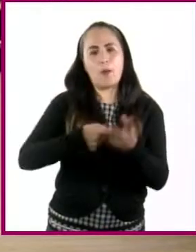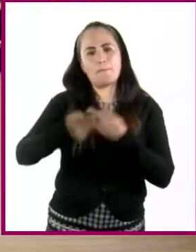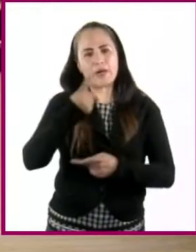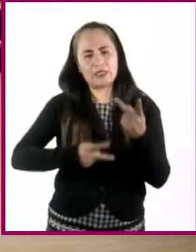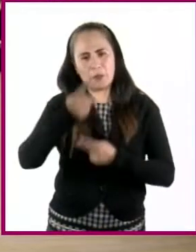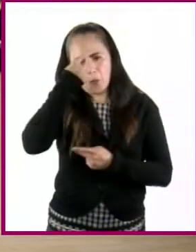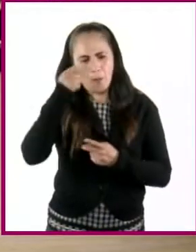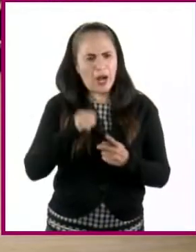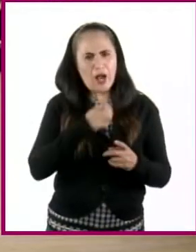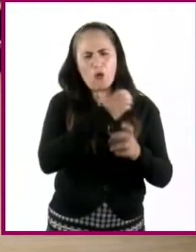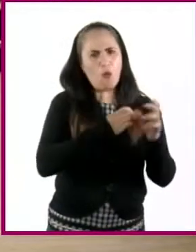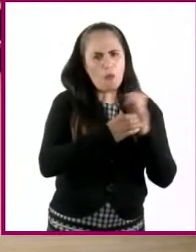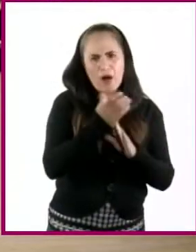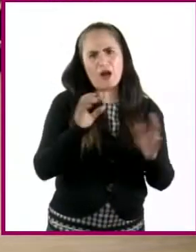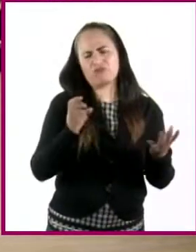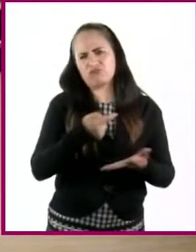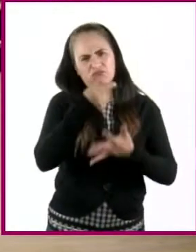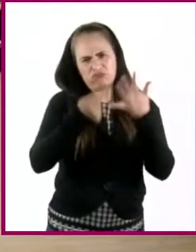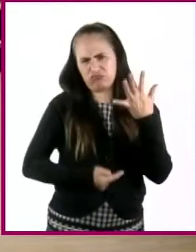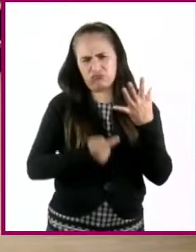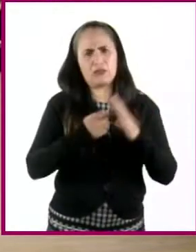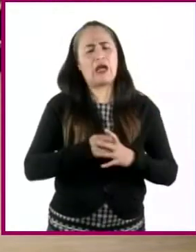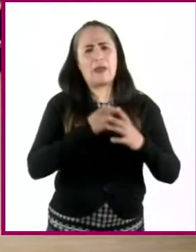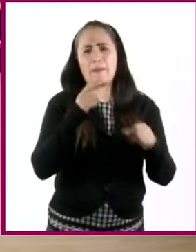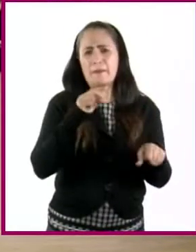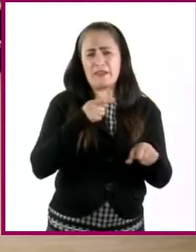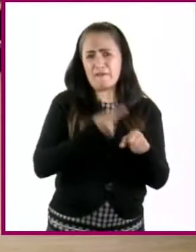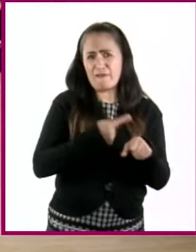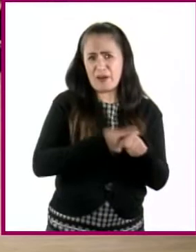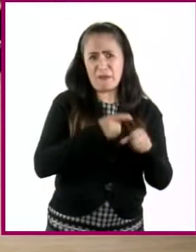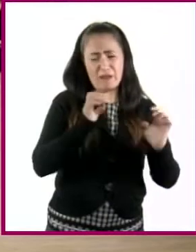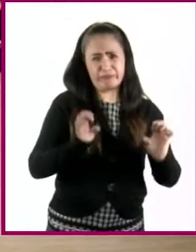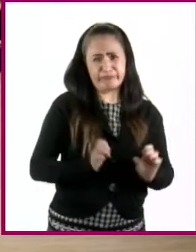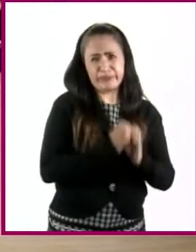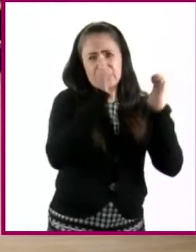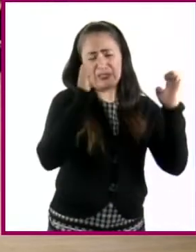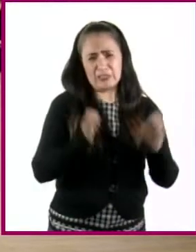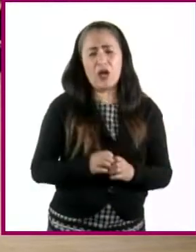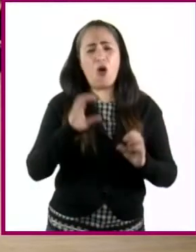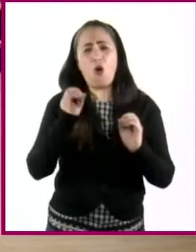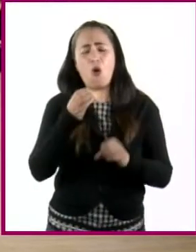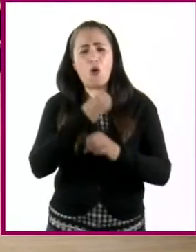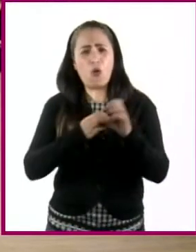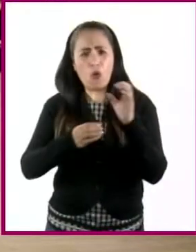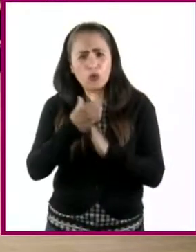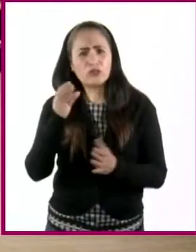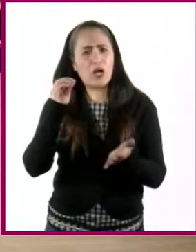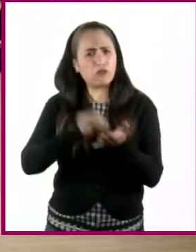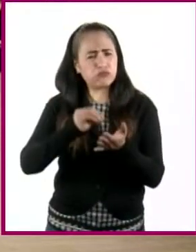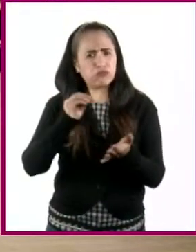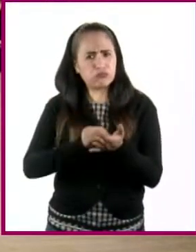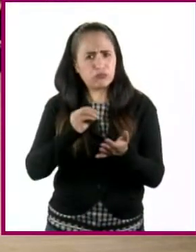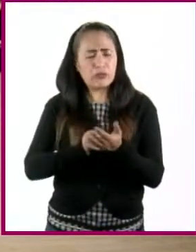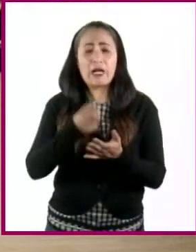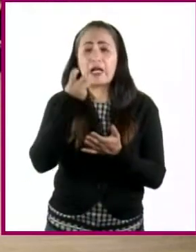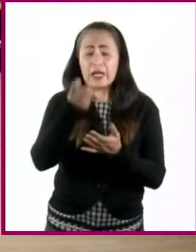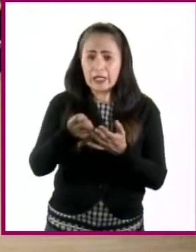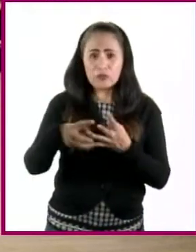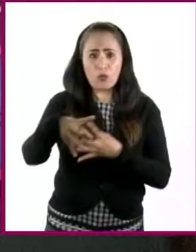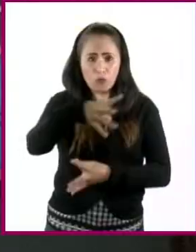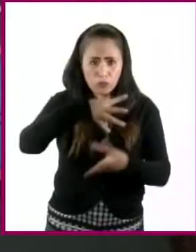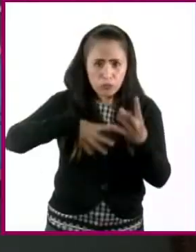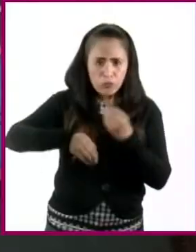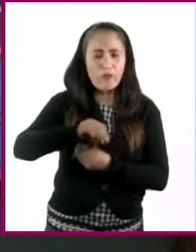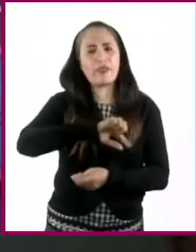fines, por ejemplo, emergencias médicas, comprar bienes duraderos o bienes que van a servir como una inversión y van a generar capital a